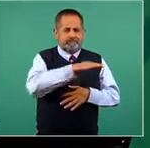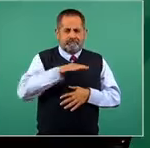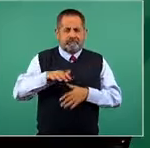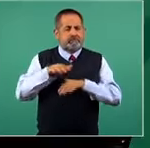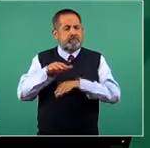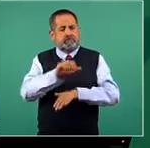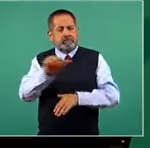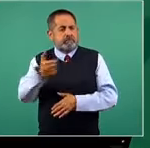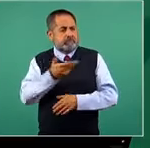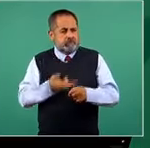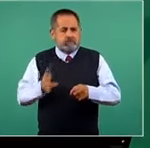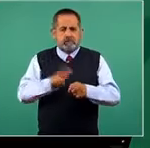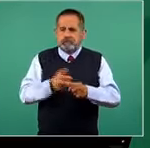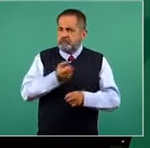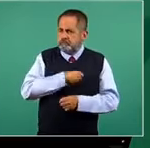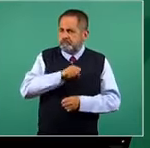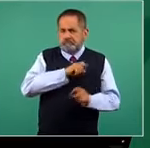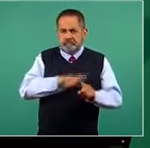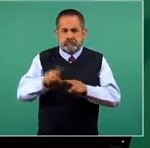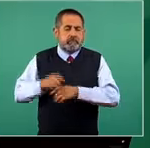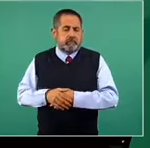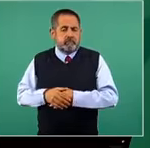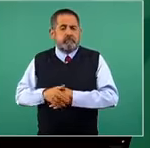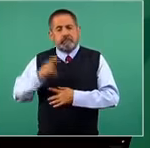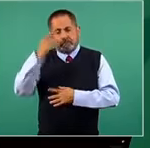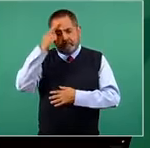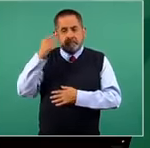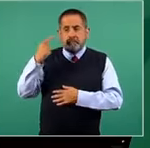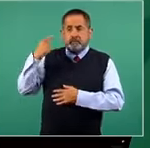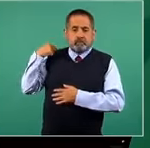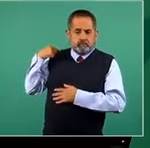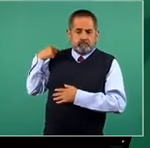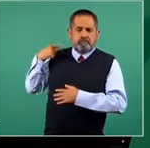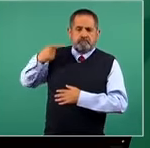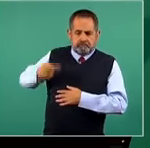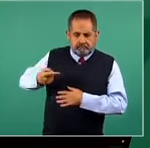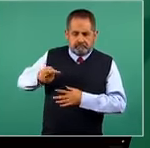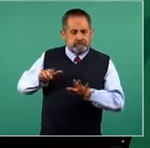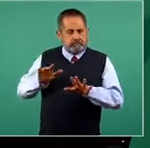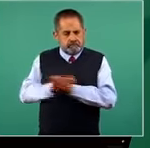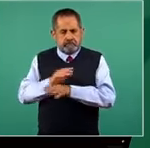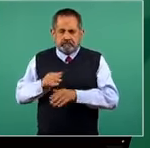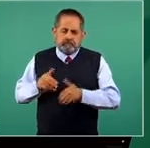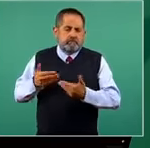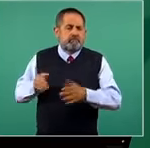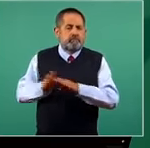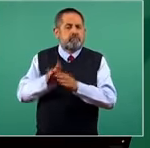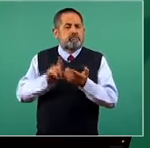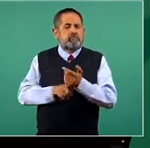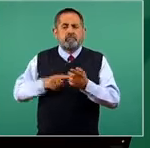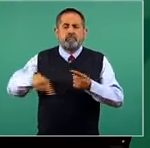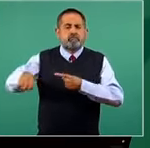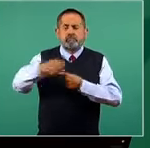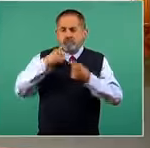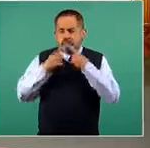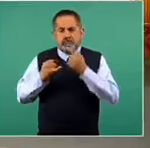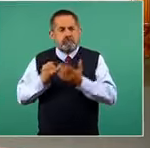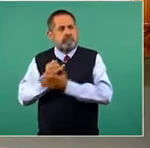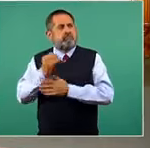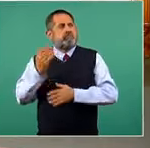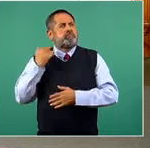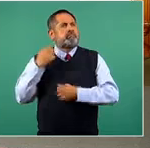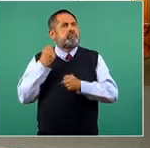que dimos con un cambio legislativo que fue promovido y resuelto por el Poder Legislativo a finales